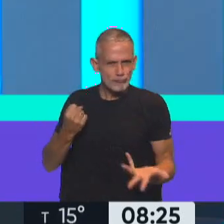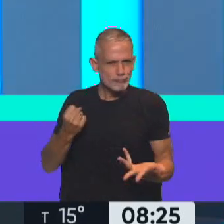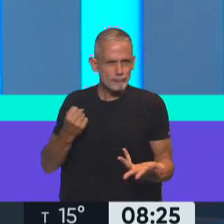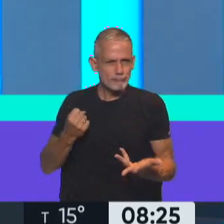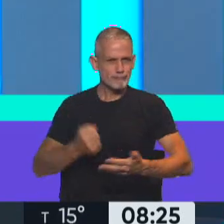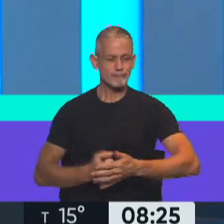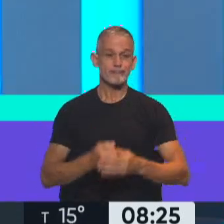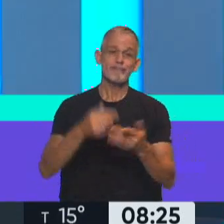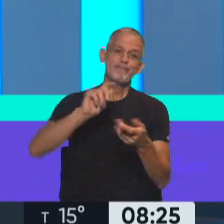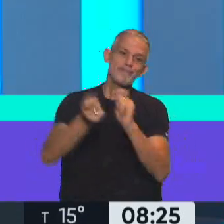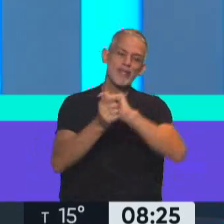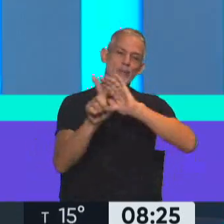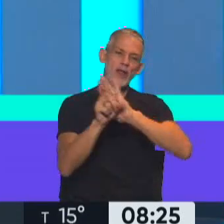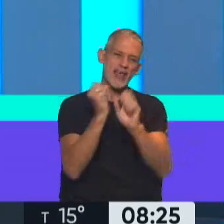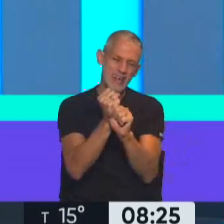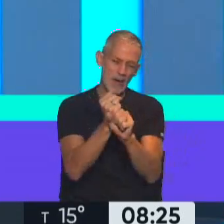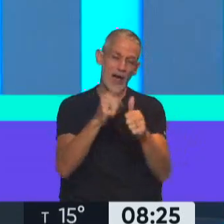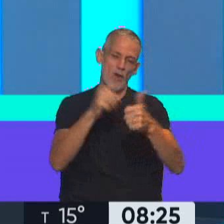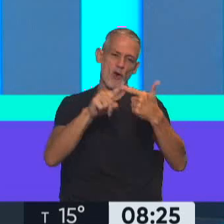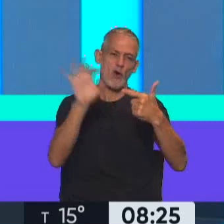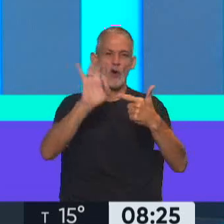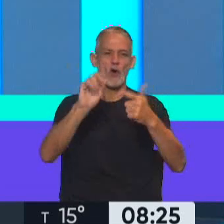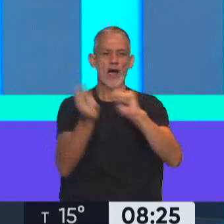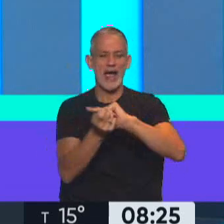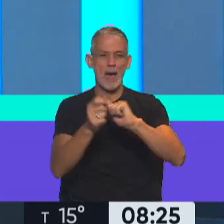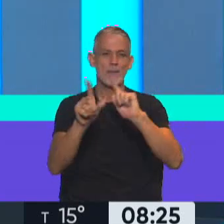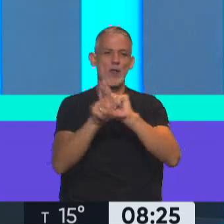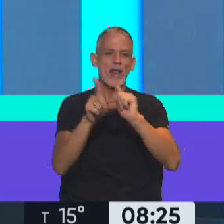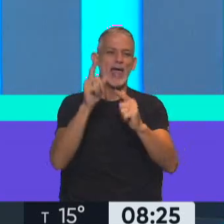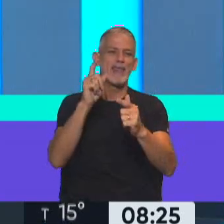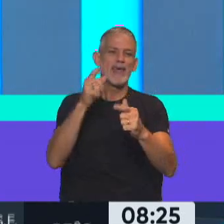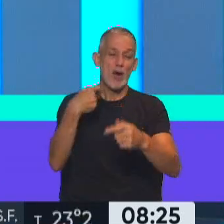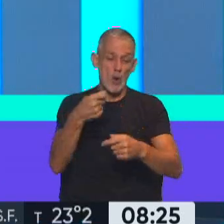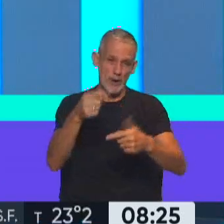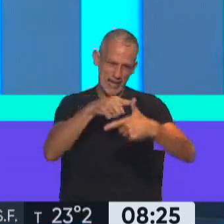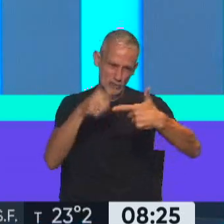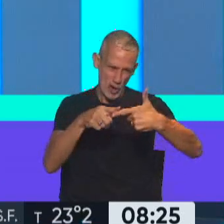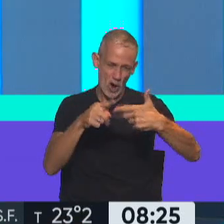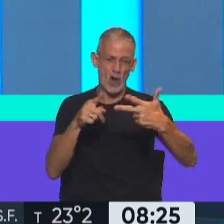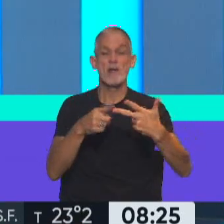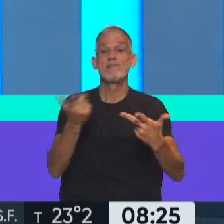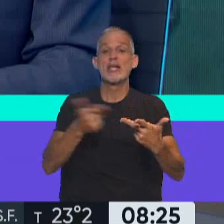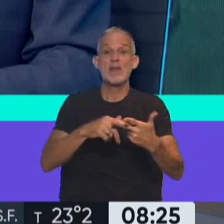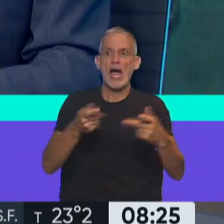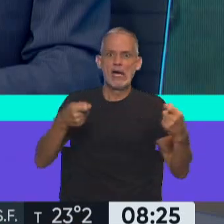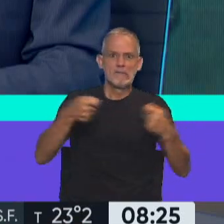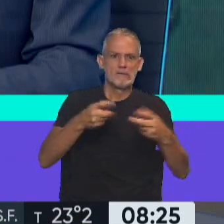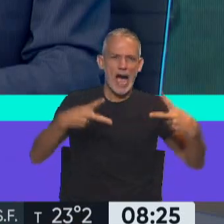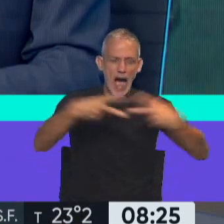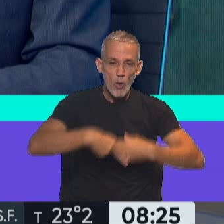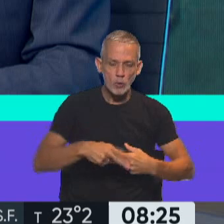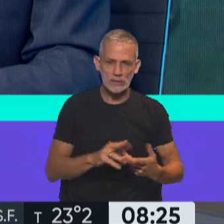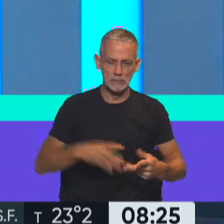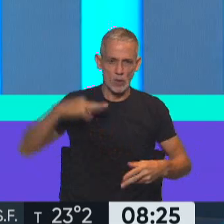hubiera reformas estructurales, es decir, sin reforma laboral, sin reforma previsional, sin ajustar sobre